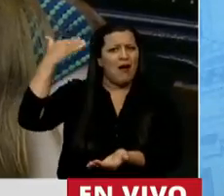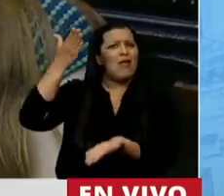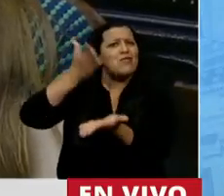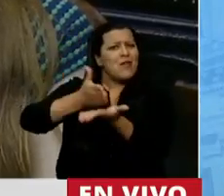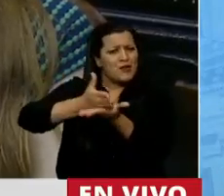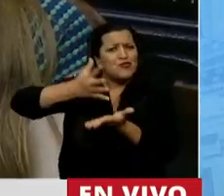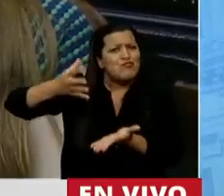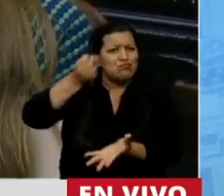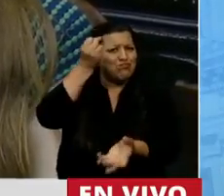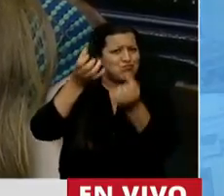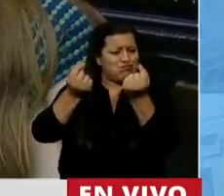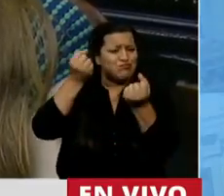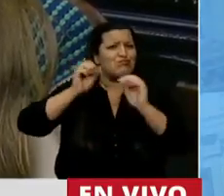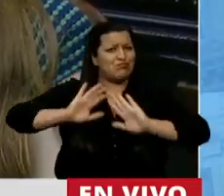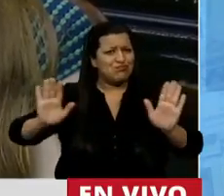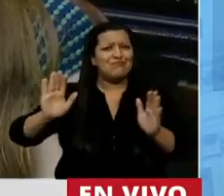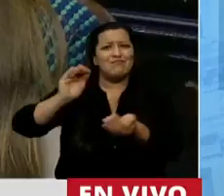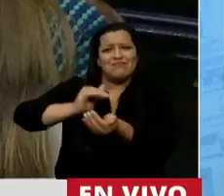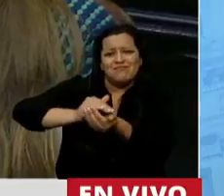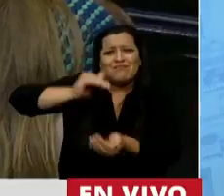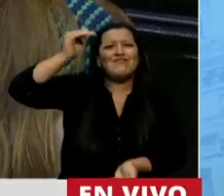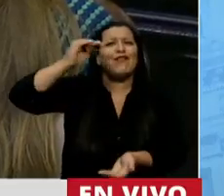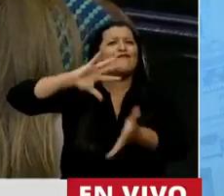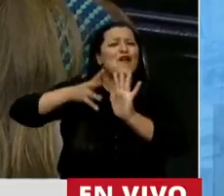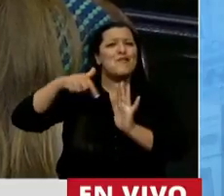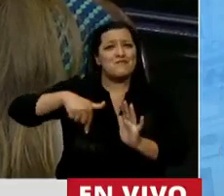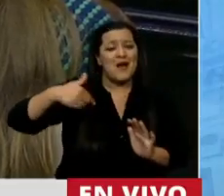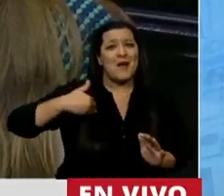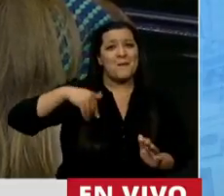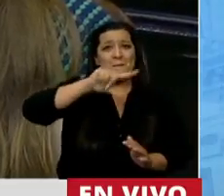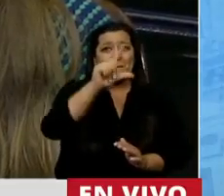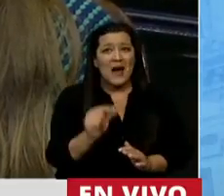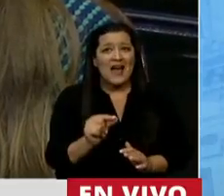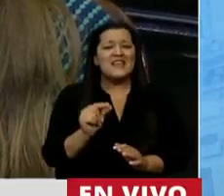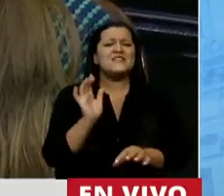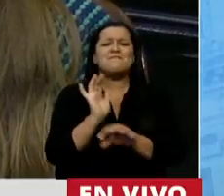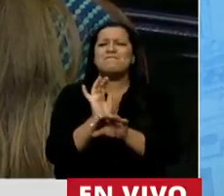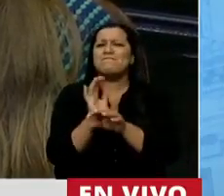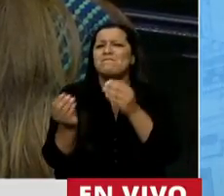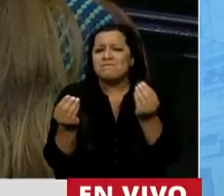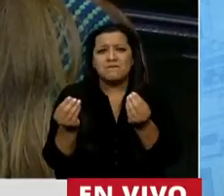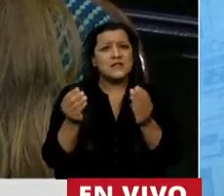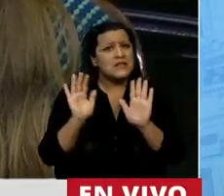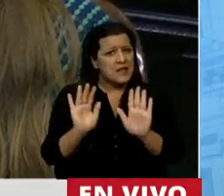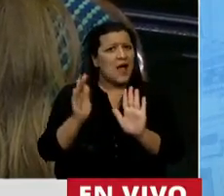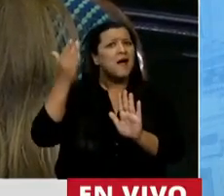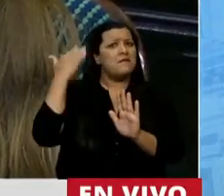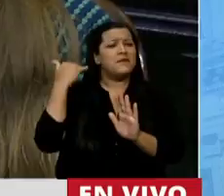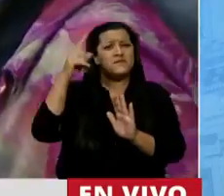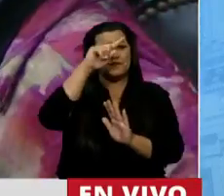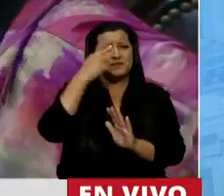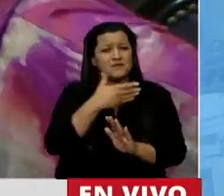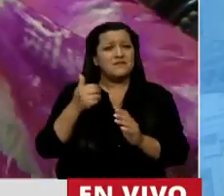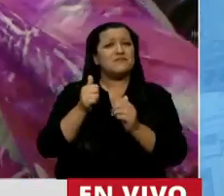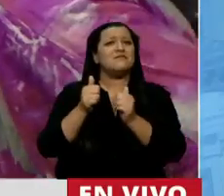habían conquistado. Crecieron en un país donde, para empezar, tenían el acompañamiento del Estado a través de la